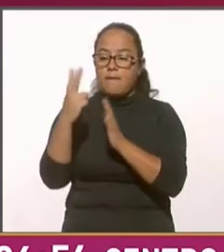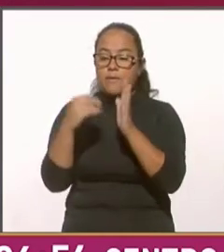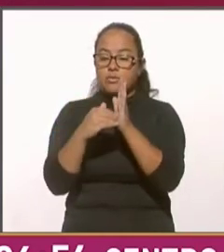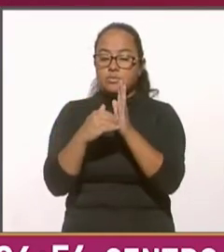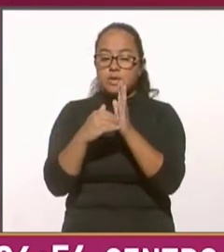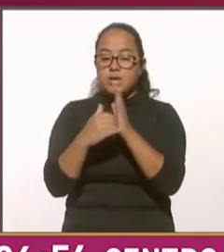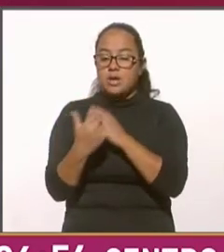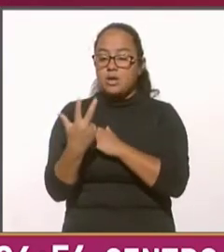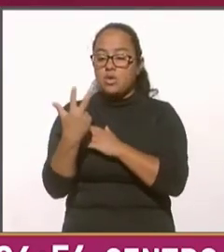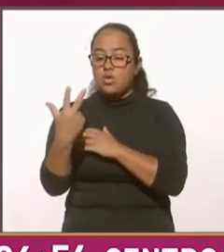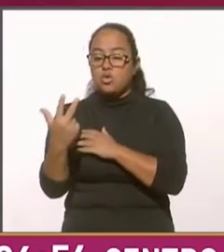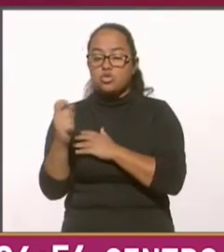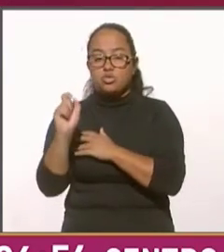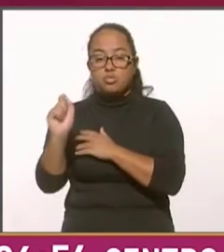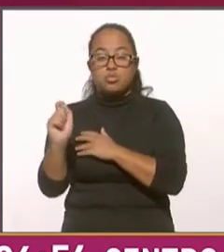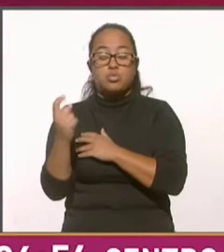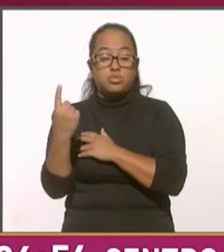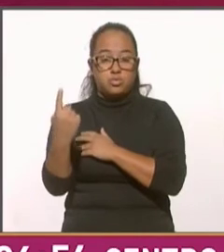2008.1